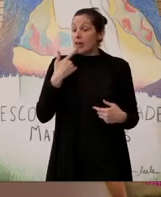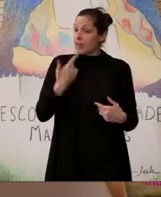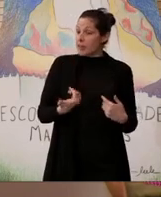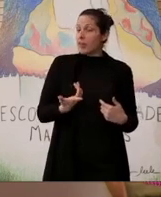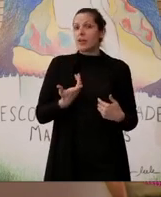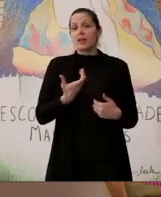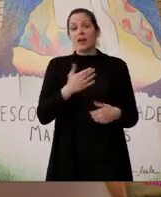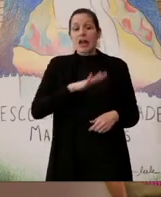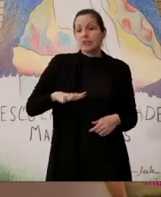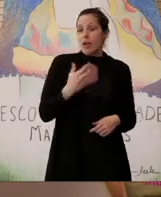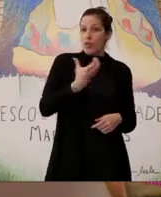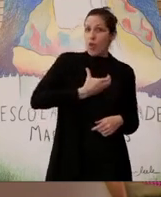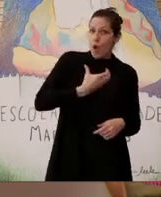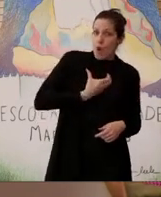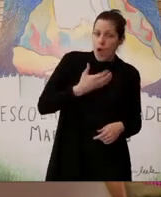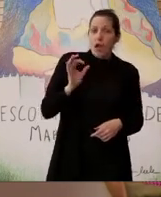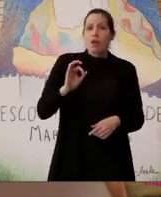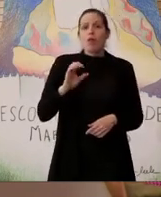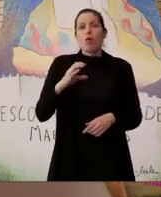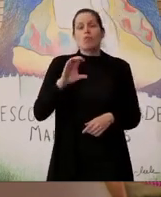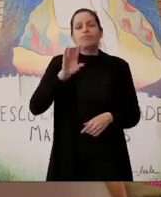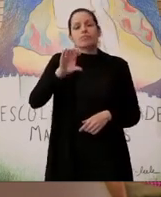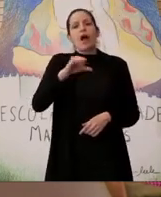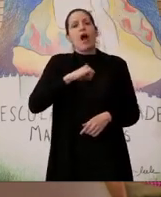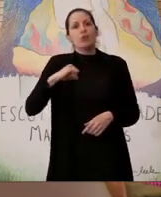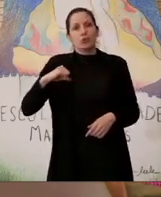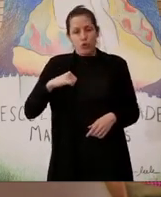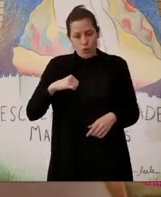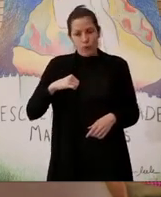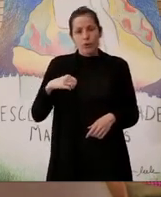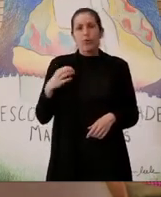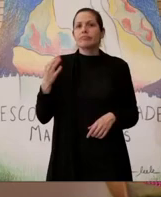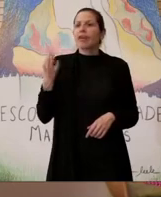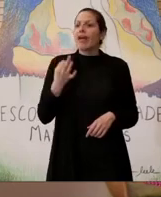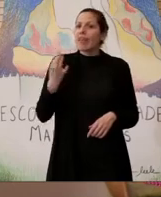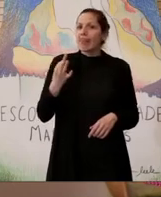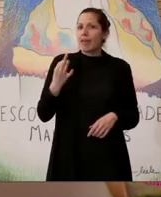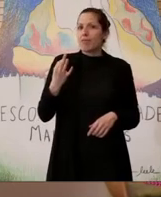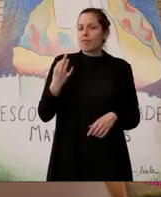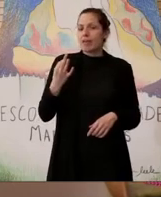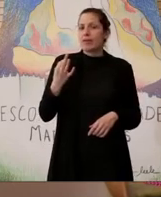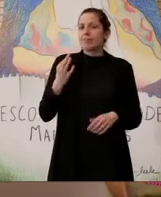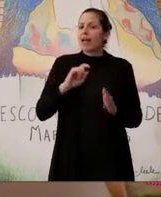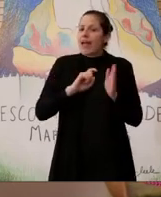o un espacio autonómico etcétera Tenemos que tener como os he dicho las mesas y debates anteriores leéis normas